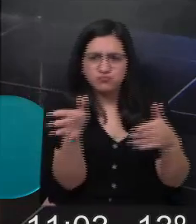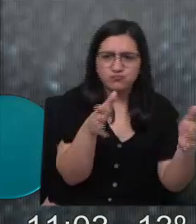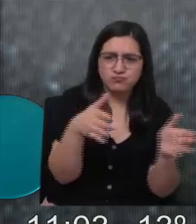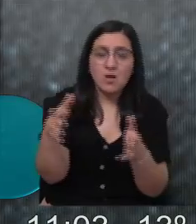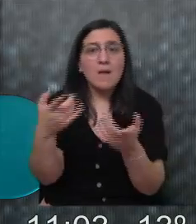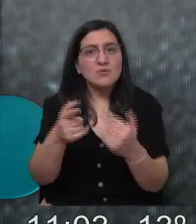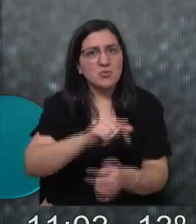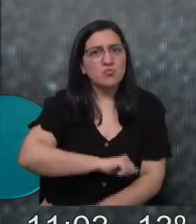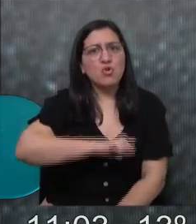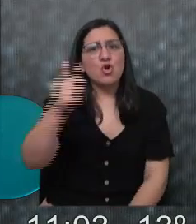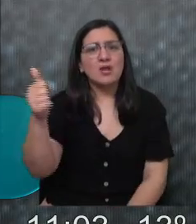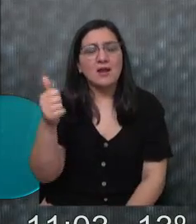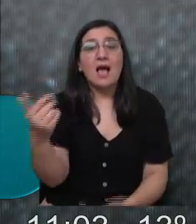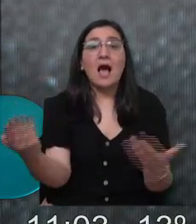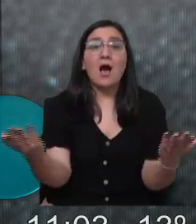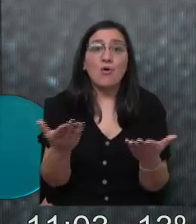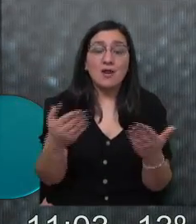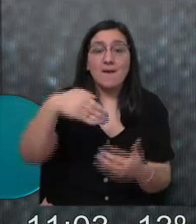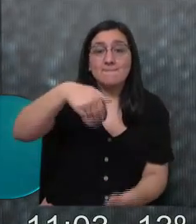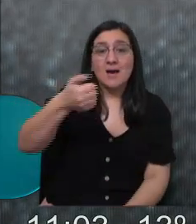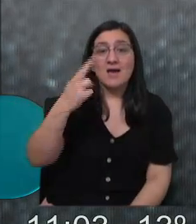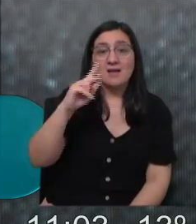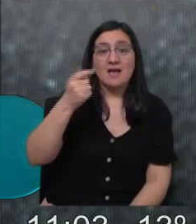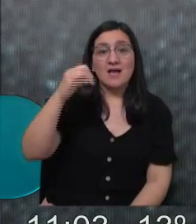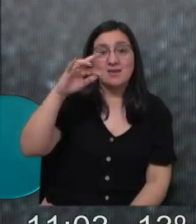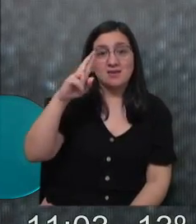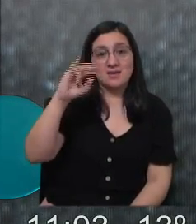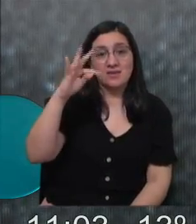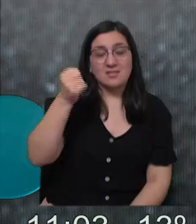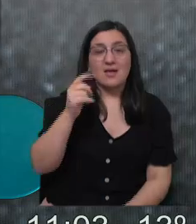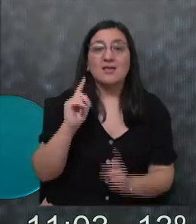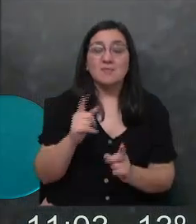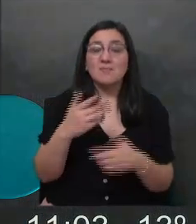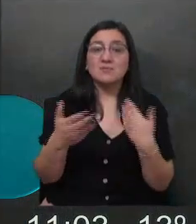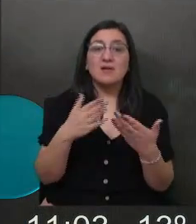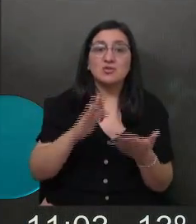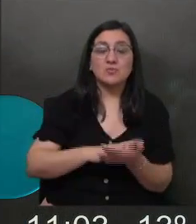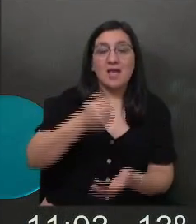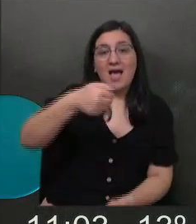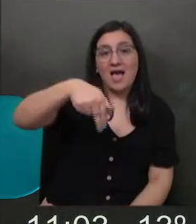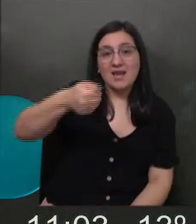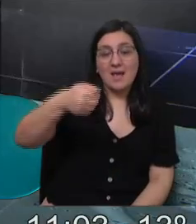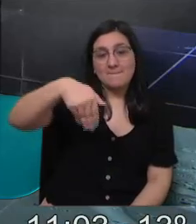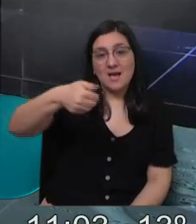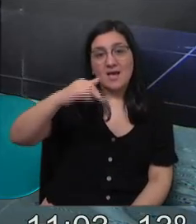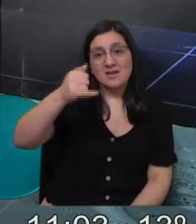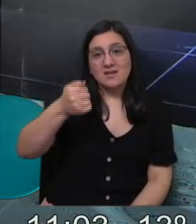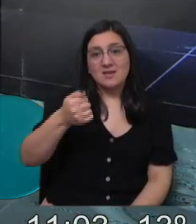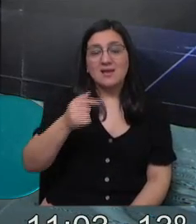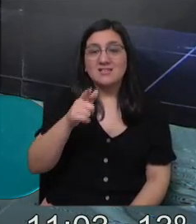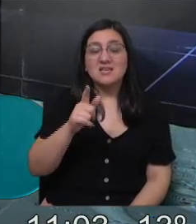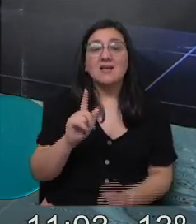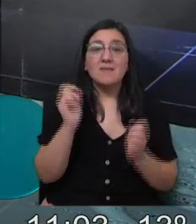logró. Traemos a Margarita y también vamos a traer a Ana María Norbis, que tiene 77 ¿mirá? Años y es